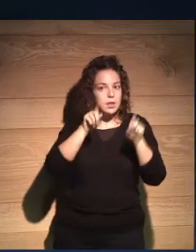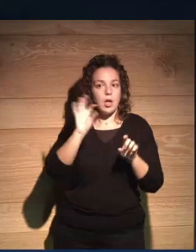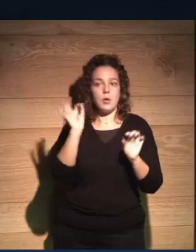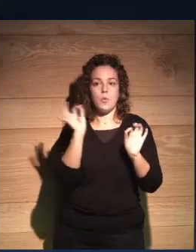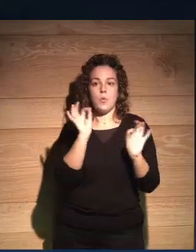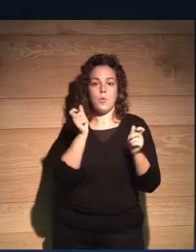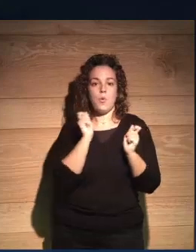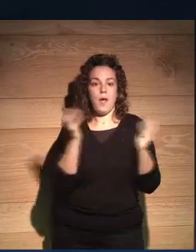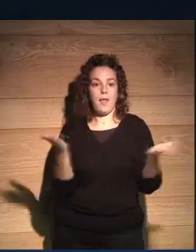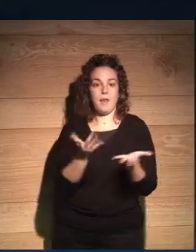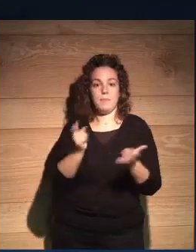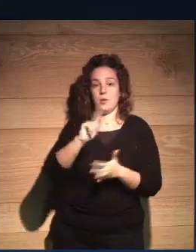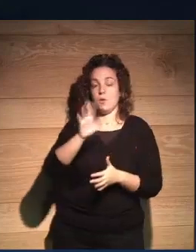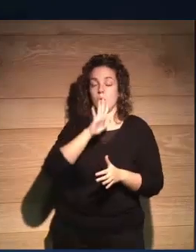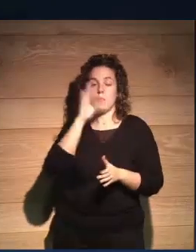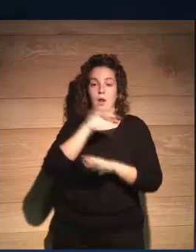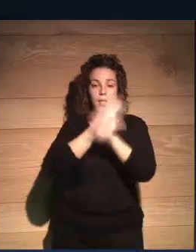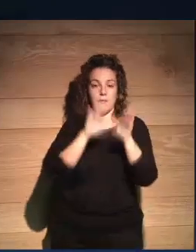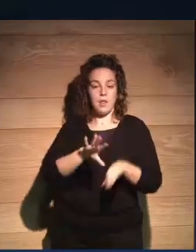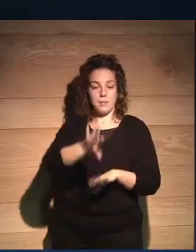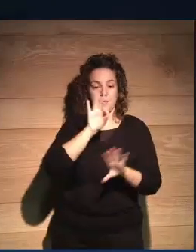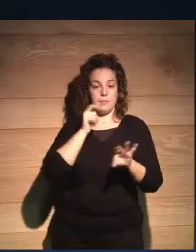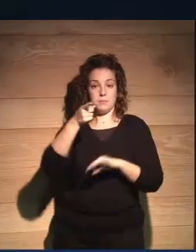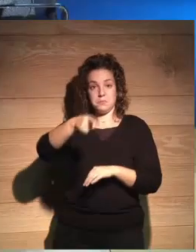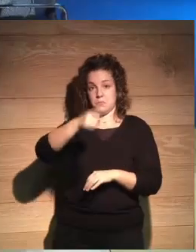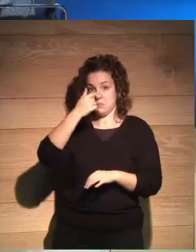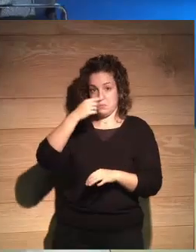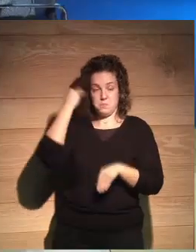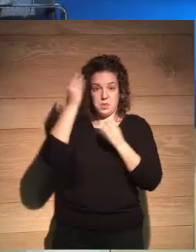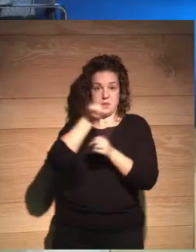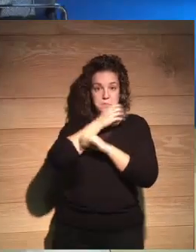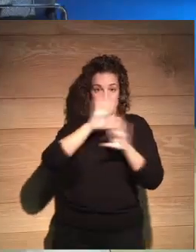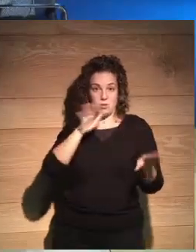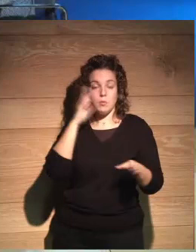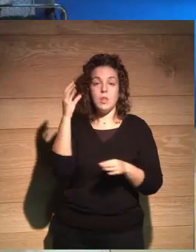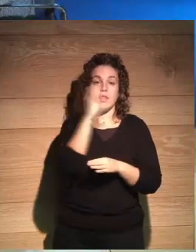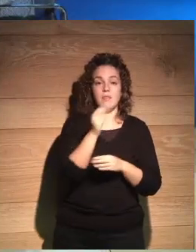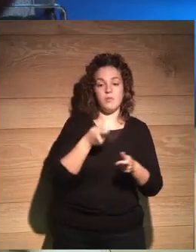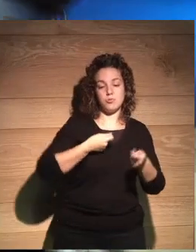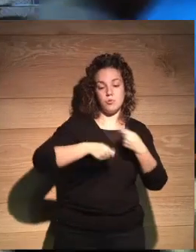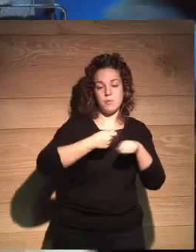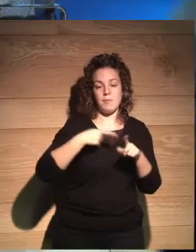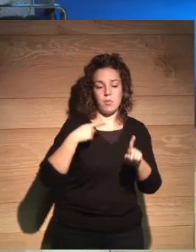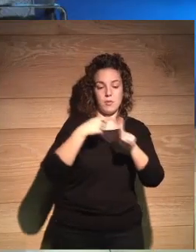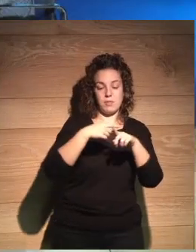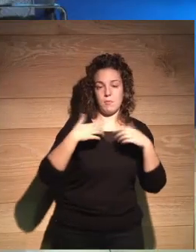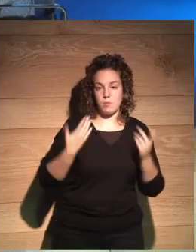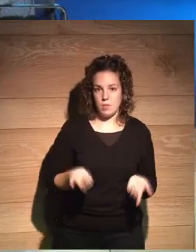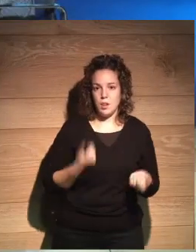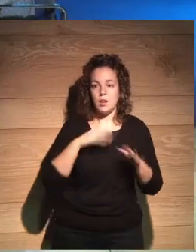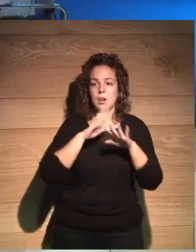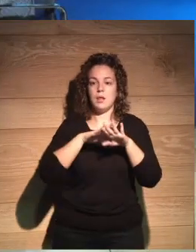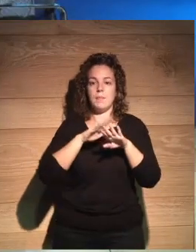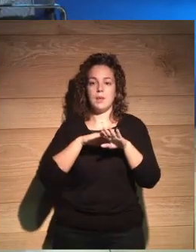alarmarlo. Tú al final tomas las decisiones que tú crees convenientes. Yo os he dicho que es un científico en el supermercado es uno de los objetivos. Dar una